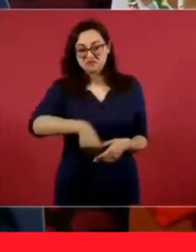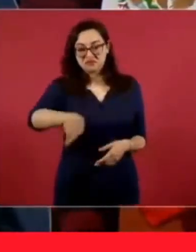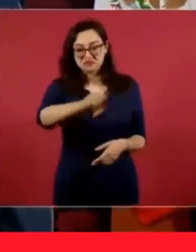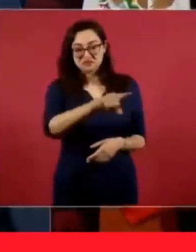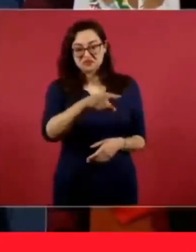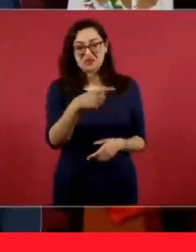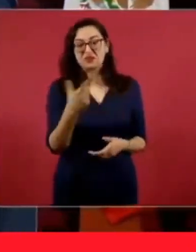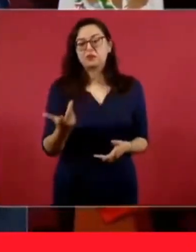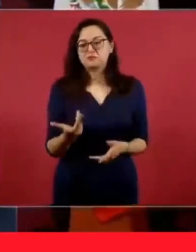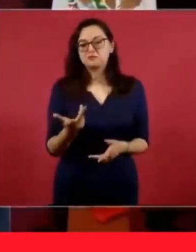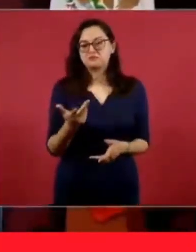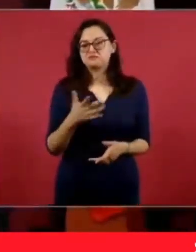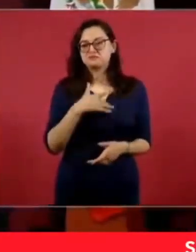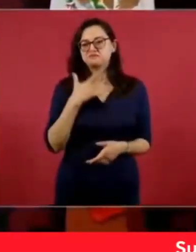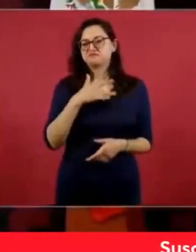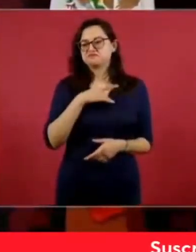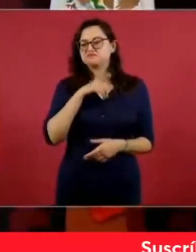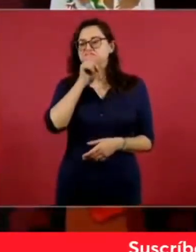están enojadísimos.